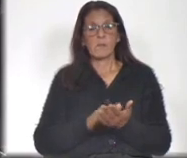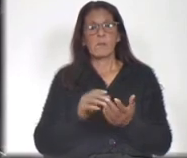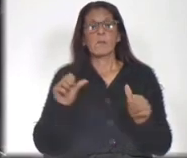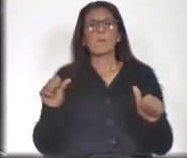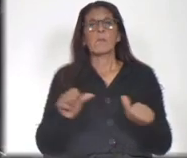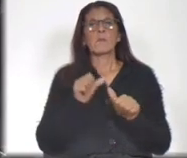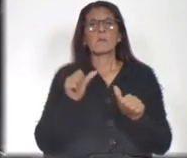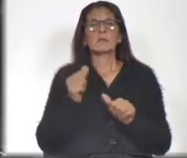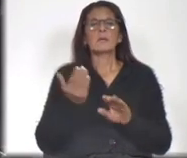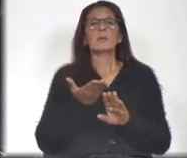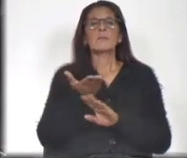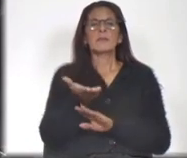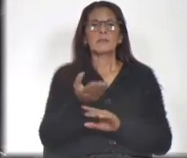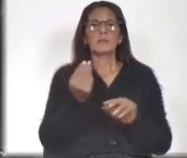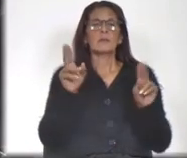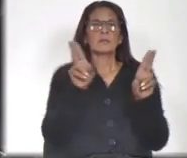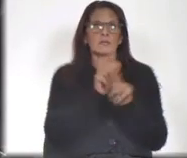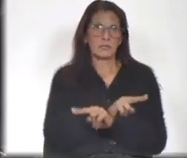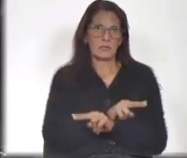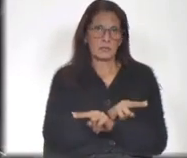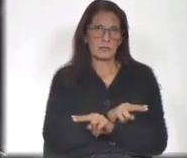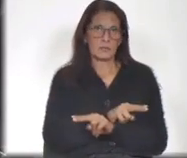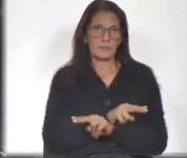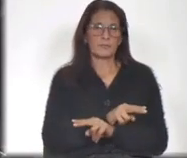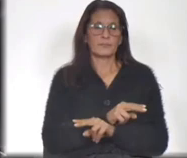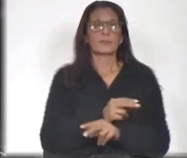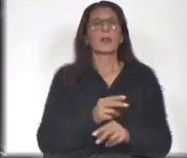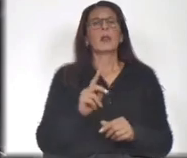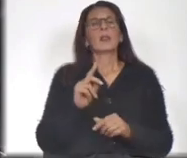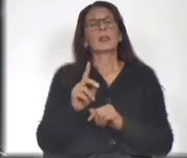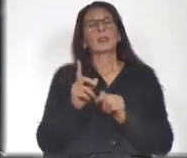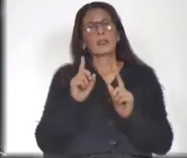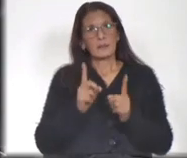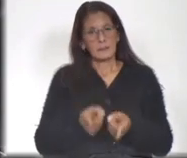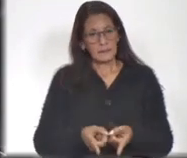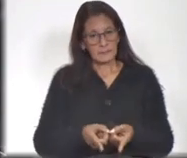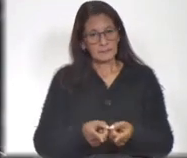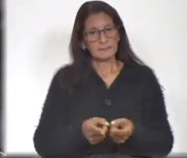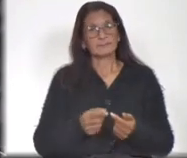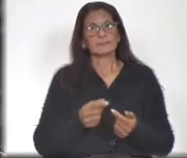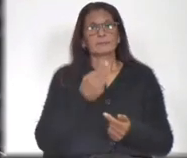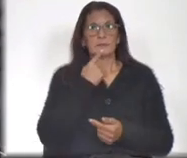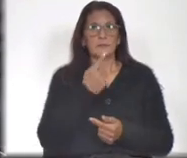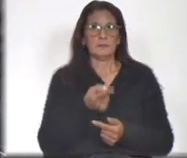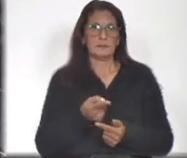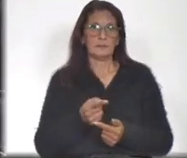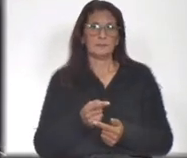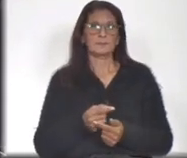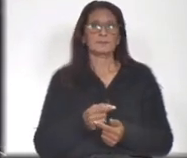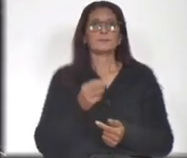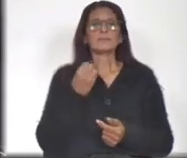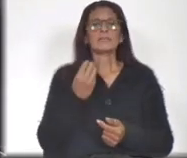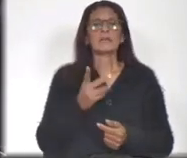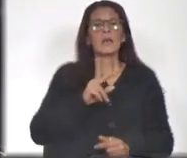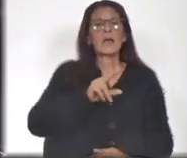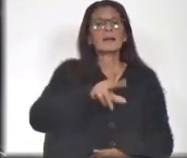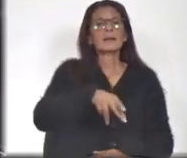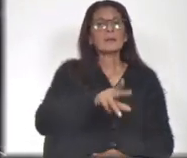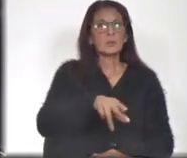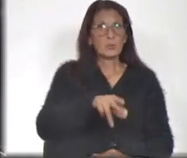hace la solicitud de esta exoneración. También es un hecho de que la